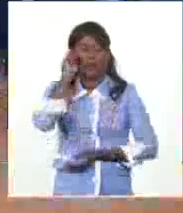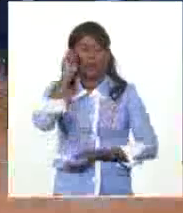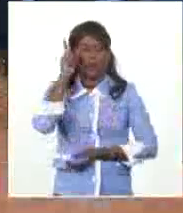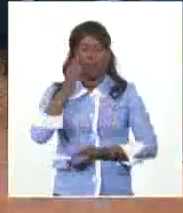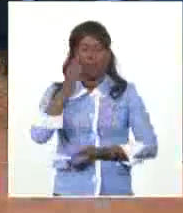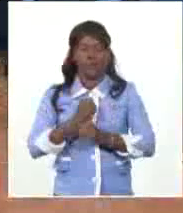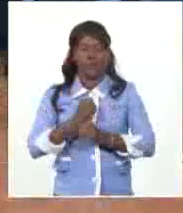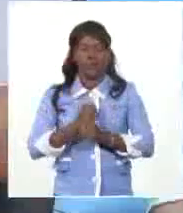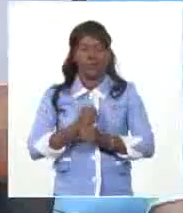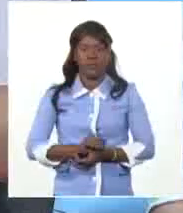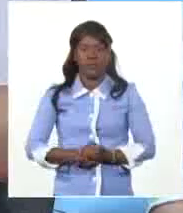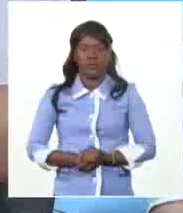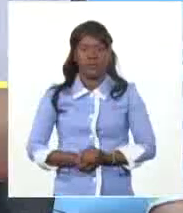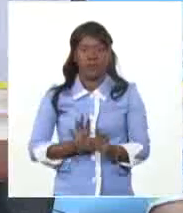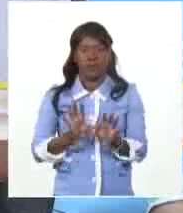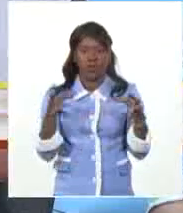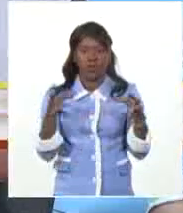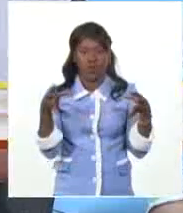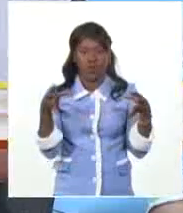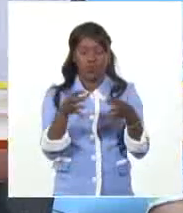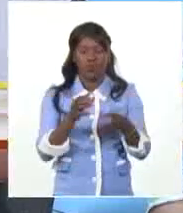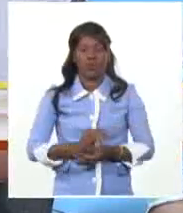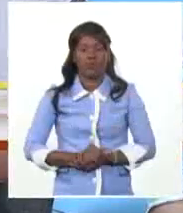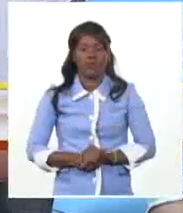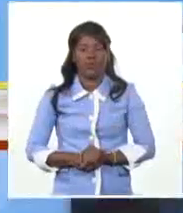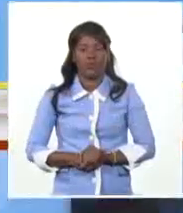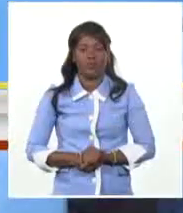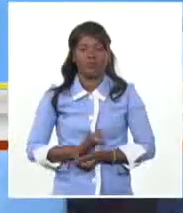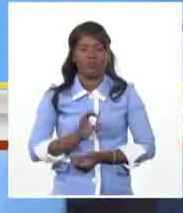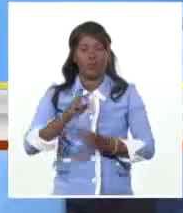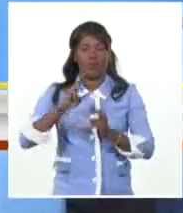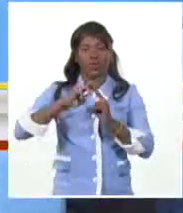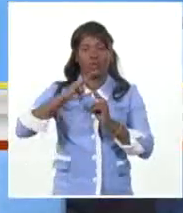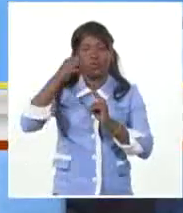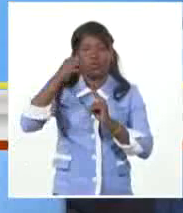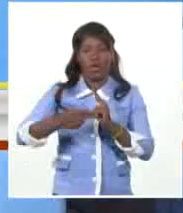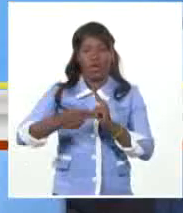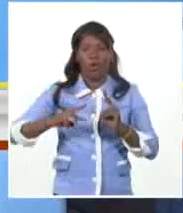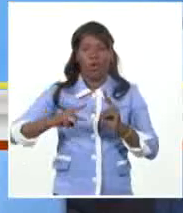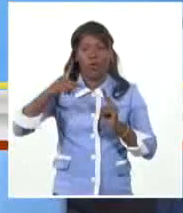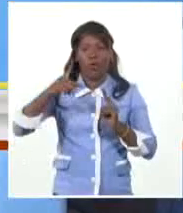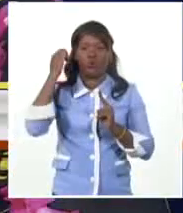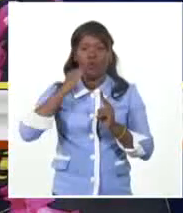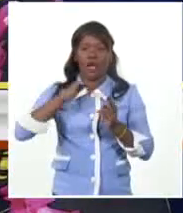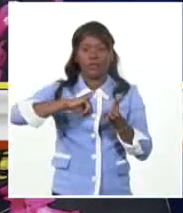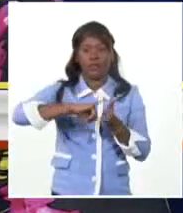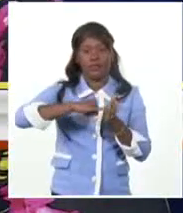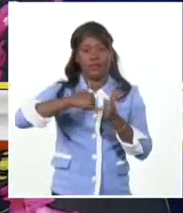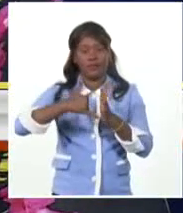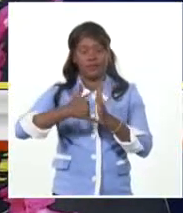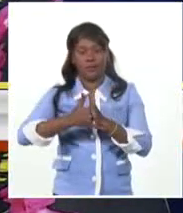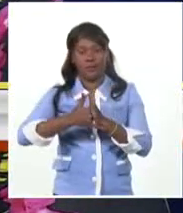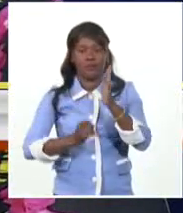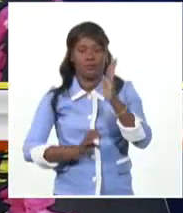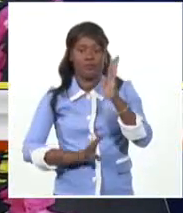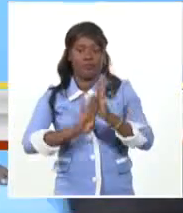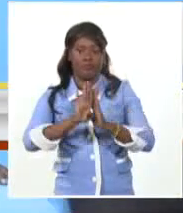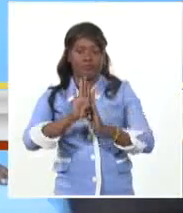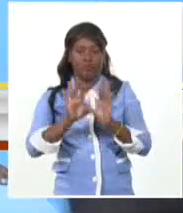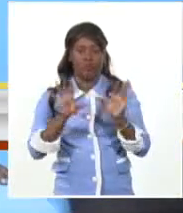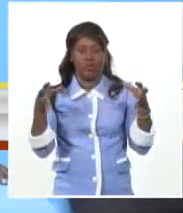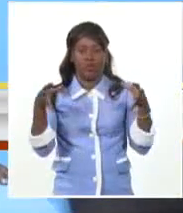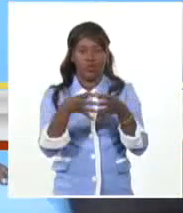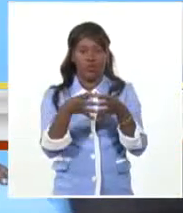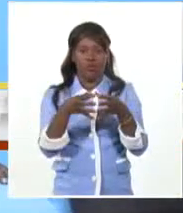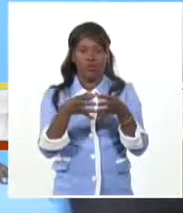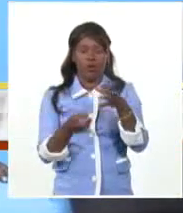la compañía los juglaritos dirigida por el actor Manuel Romero retoma el proyecto el laboratorio teatral que dio vida la agrupación escénica